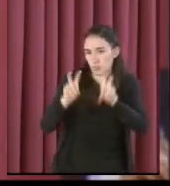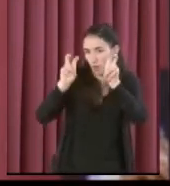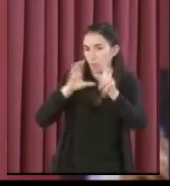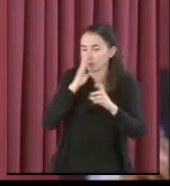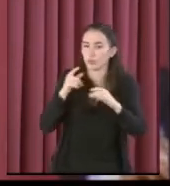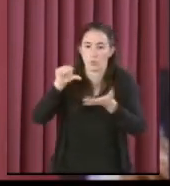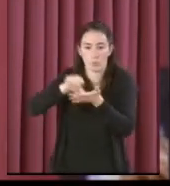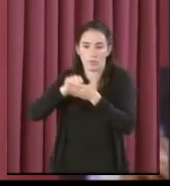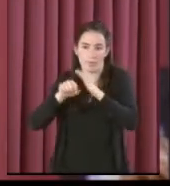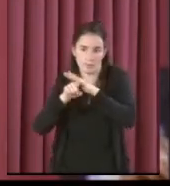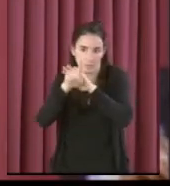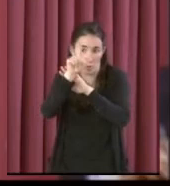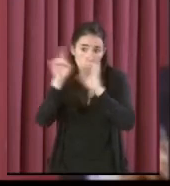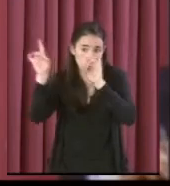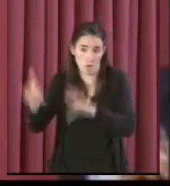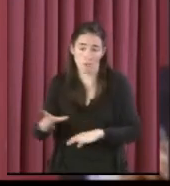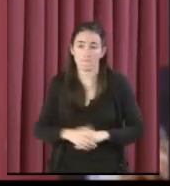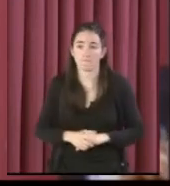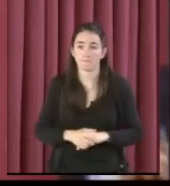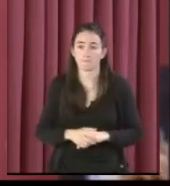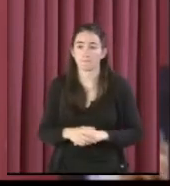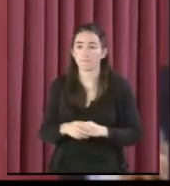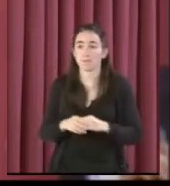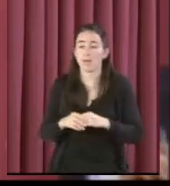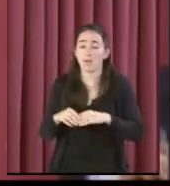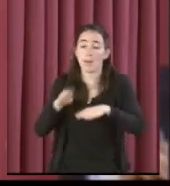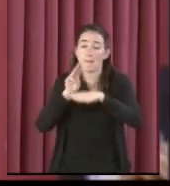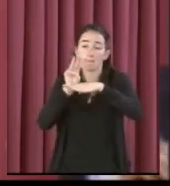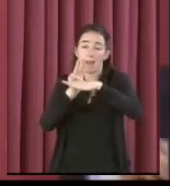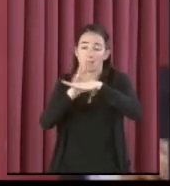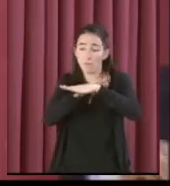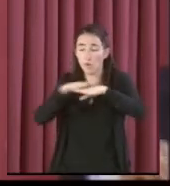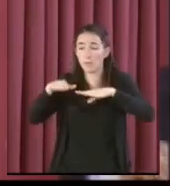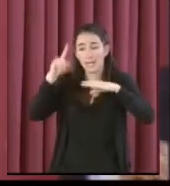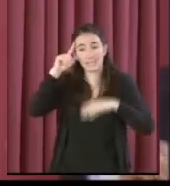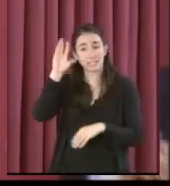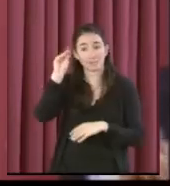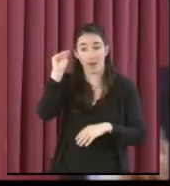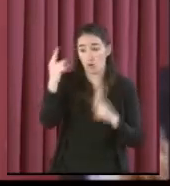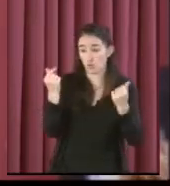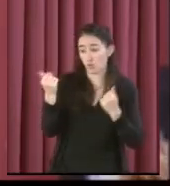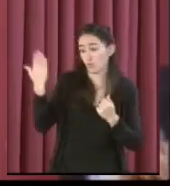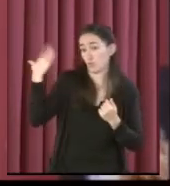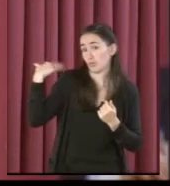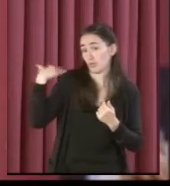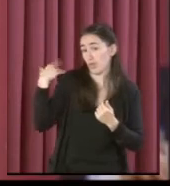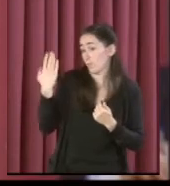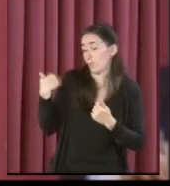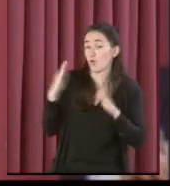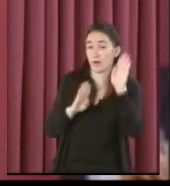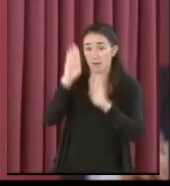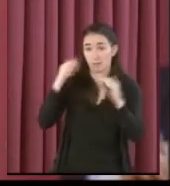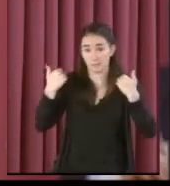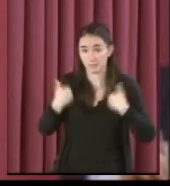ciudad. La plataforma Smart Logroño, licitada el pasado viernes, nos posibilita la gestión integral de los